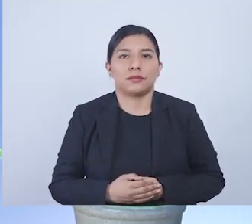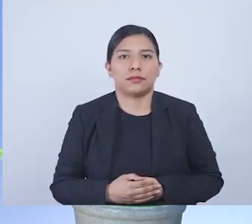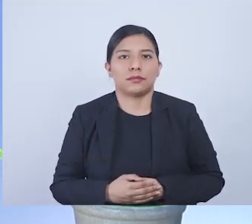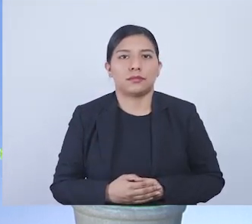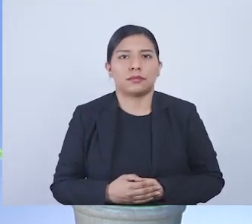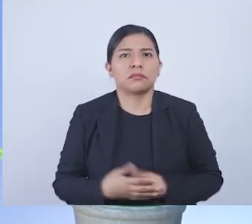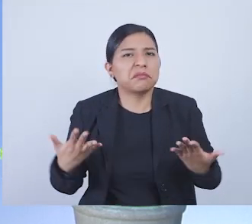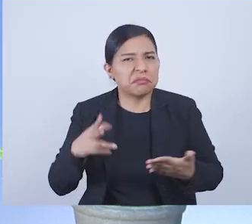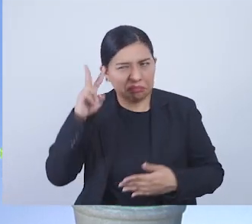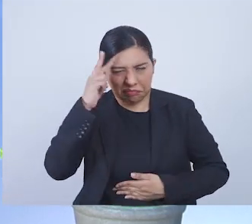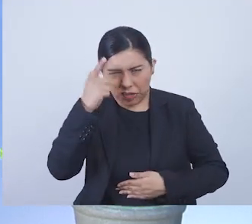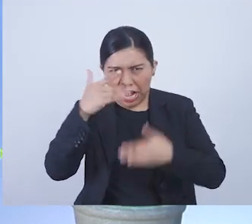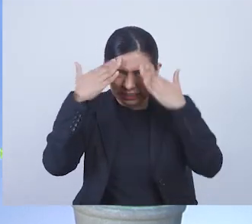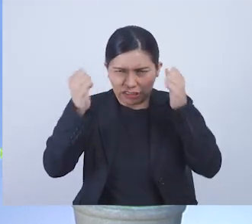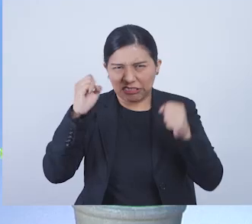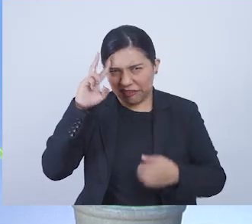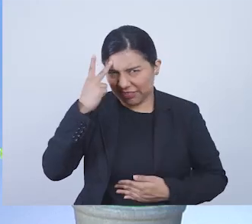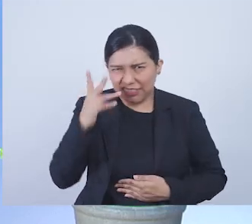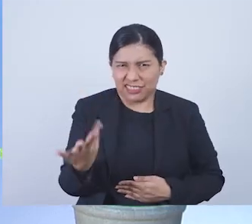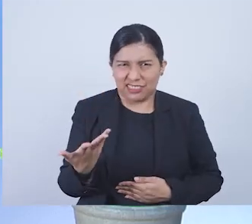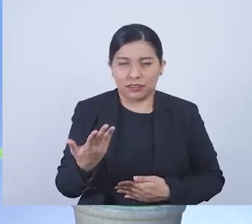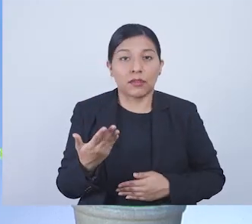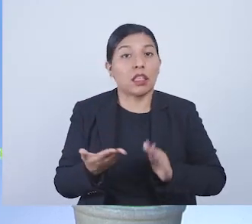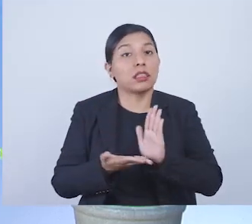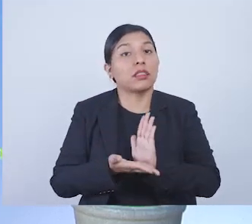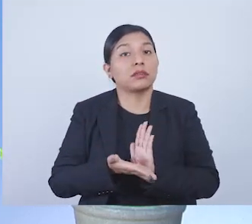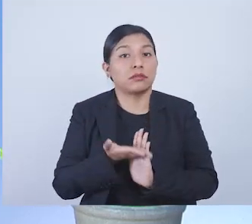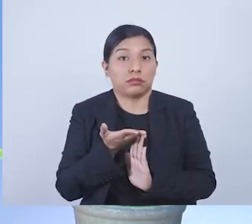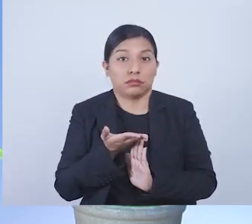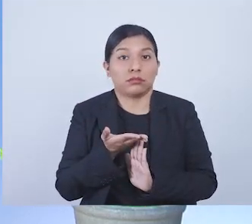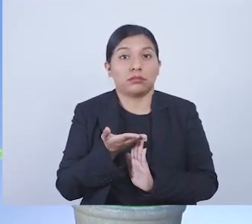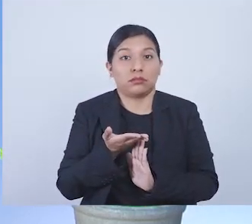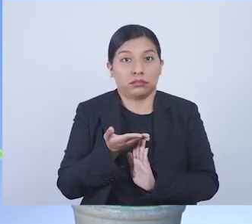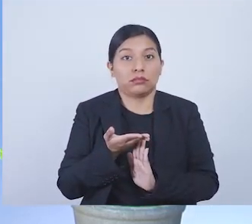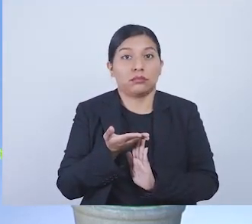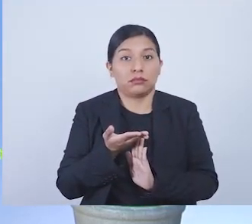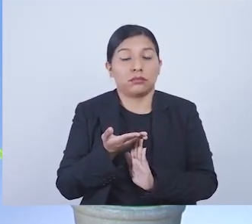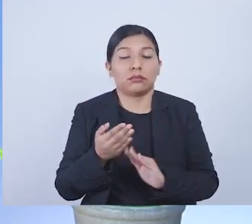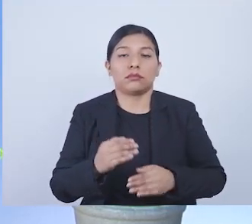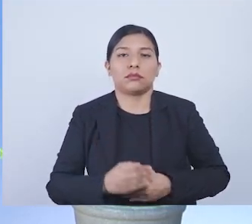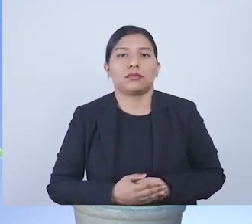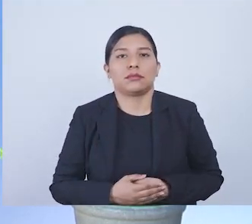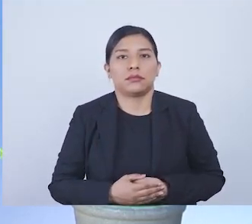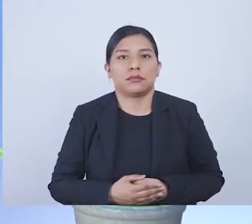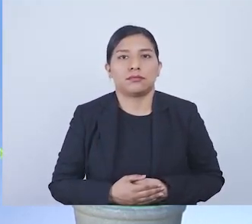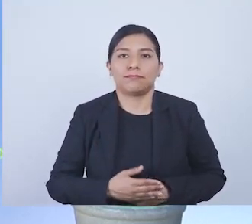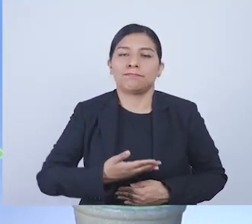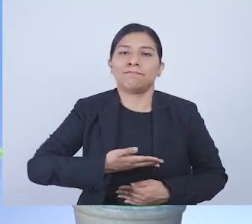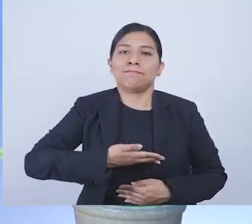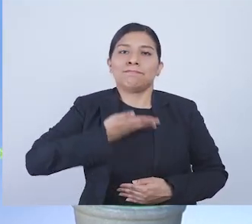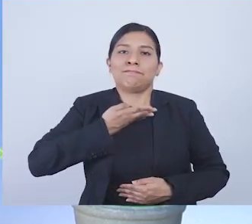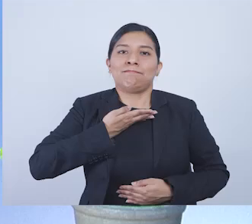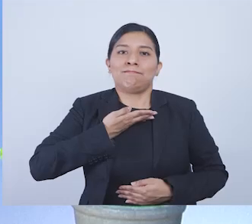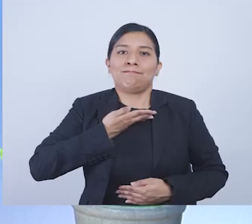¿En qué aspecto? Bueno, desarrolla lo que nosotros decimos la autoestima.